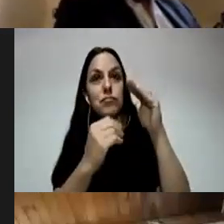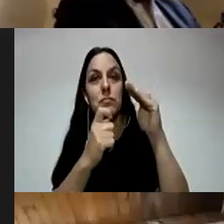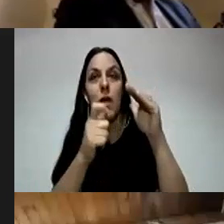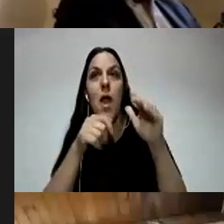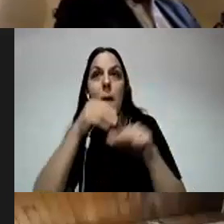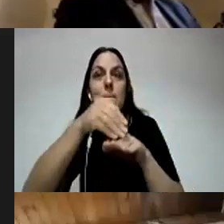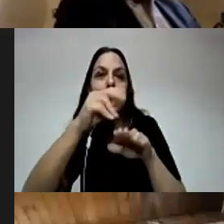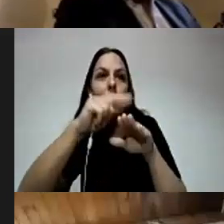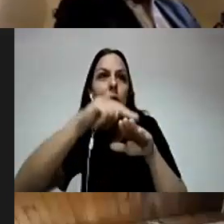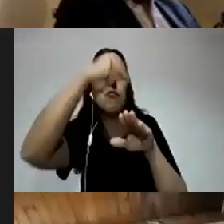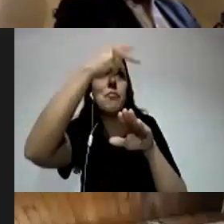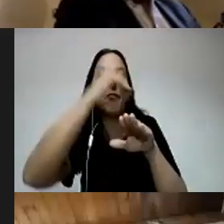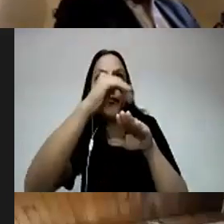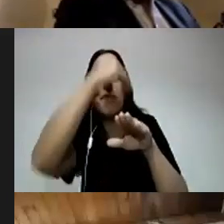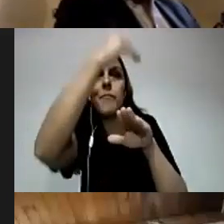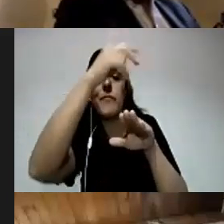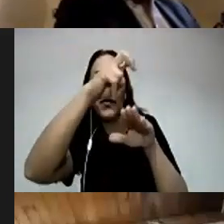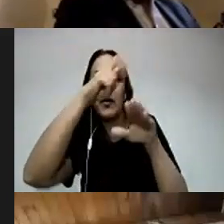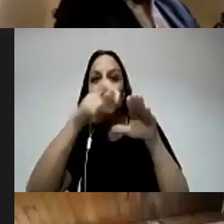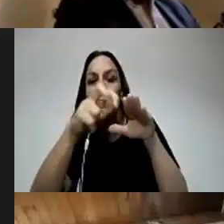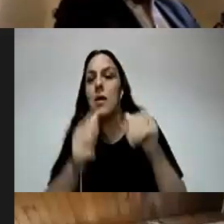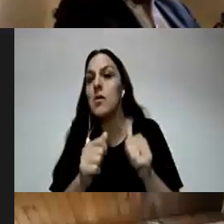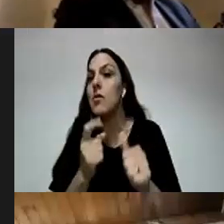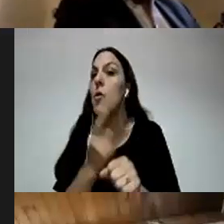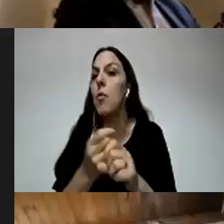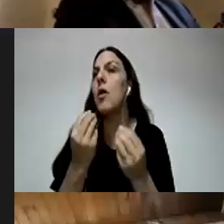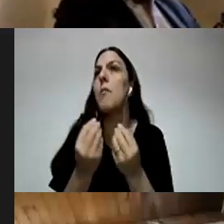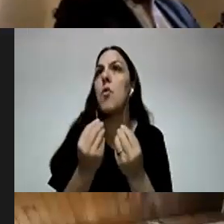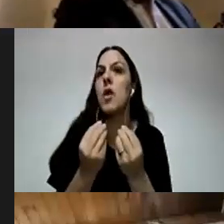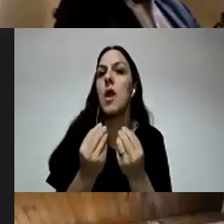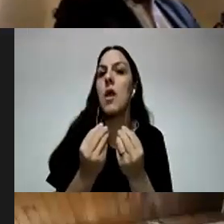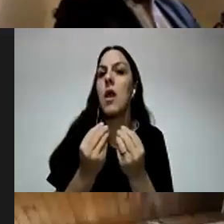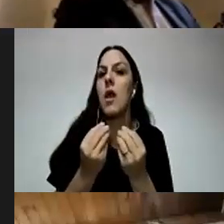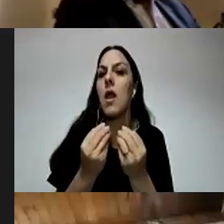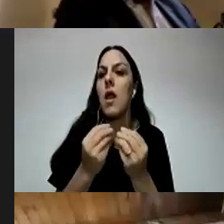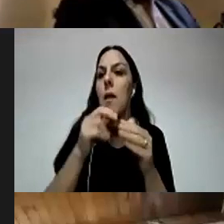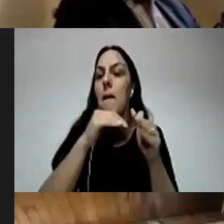de doble planta, porque el micro de doble planta, la planta baja, está